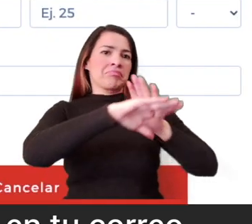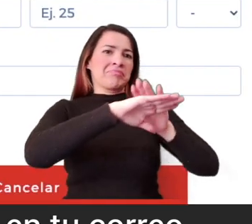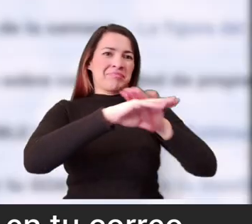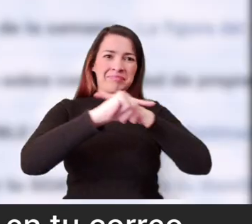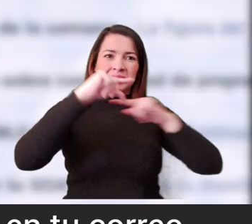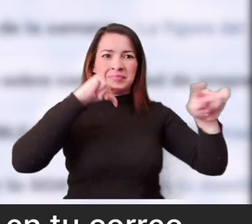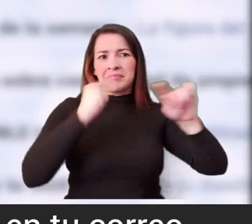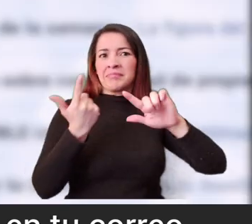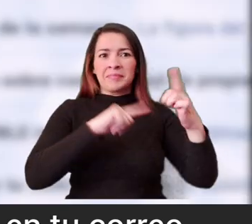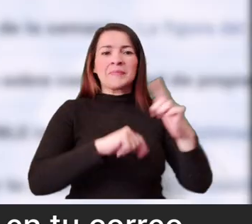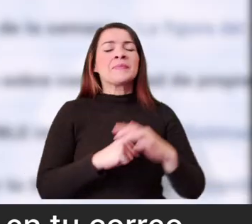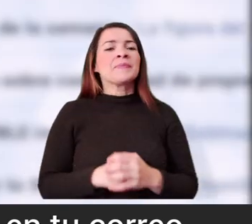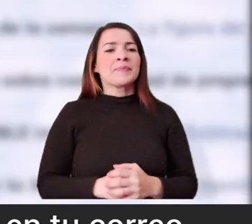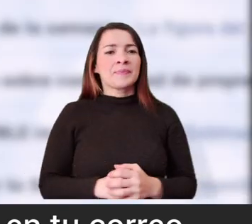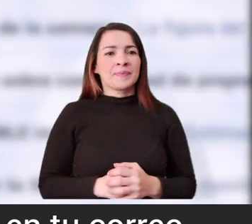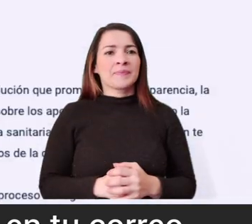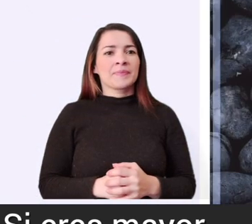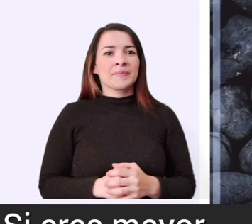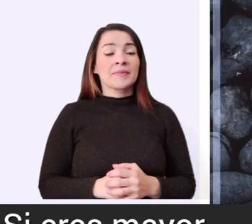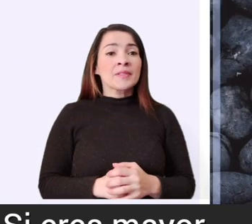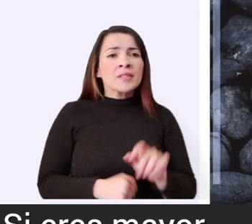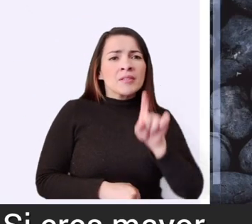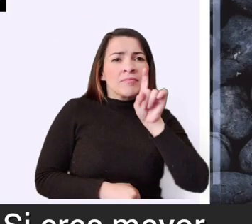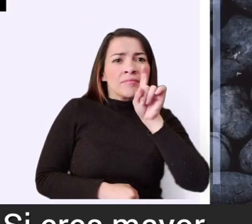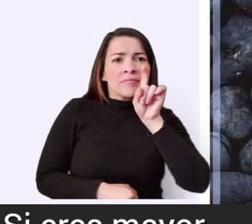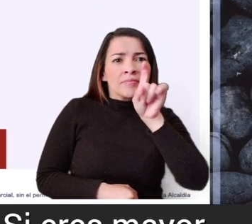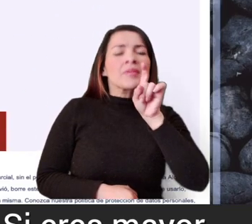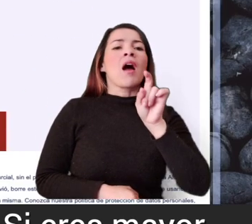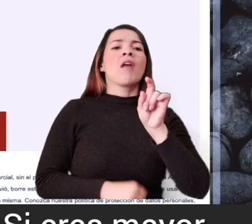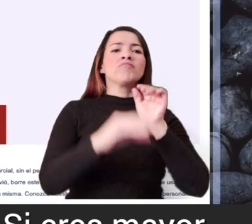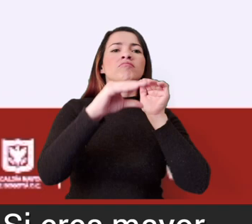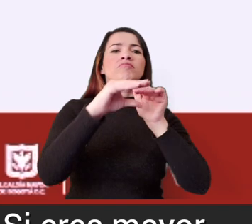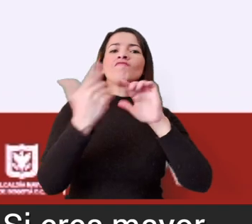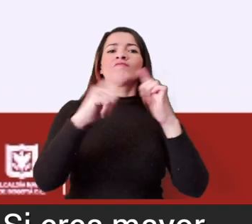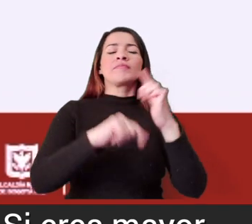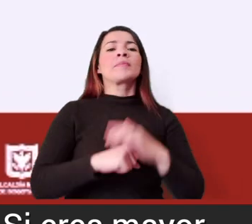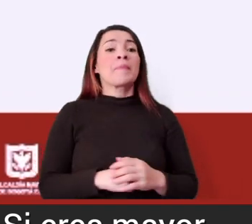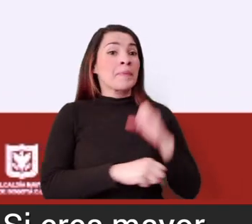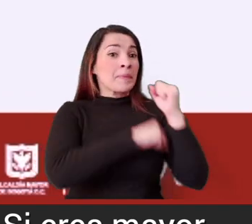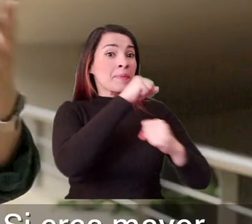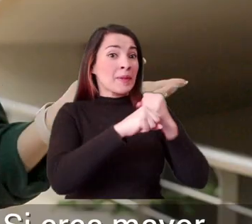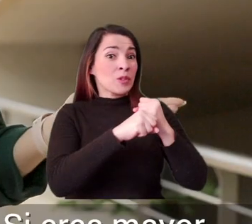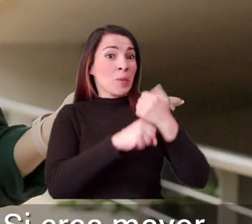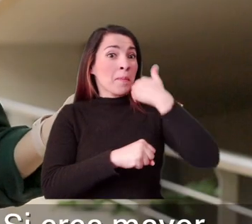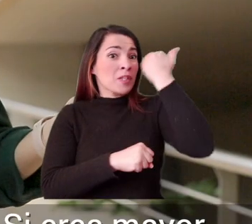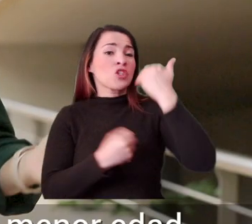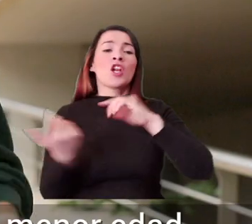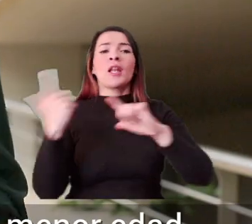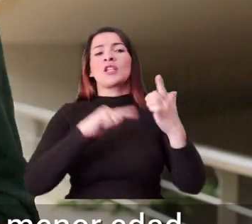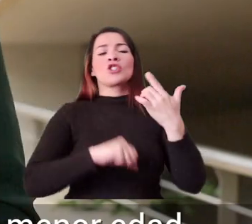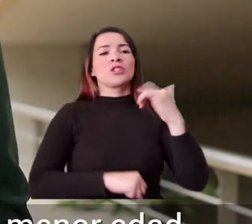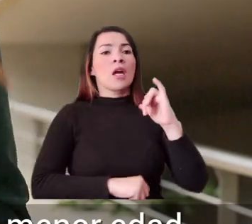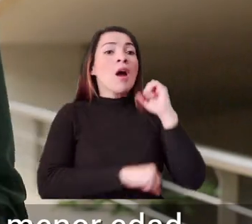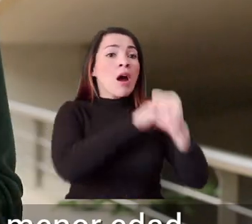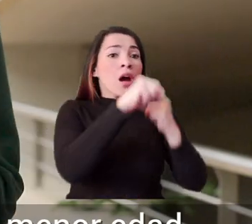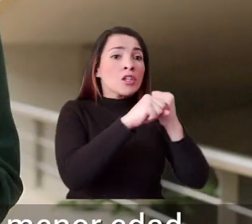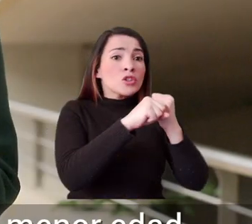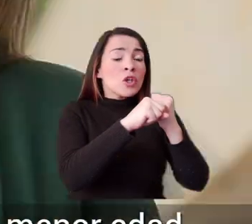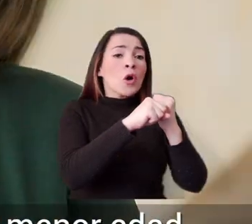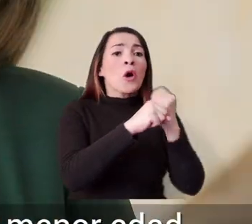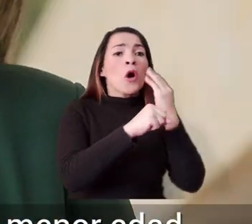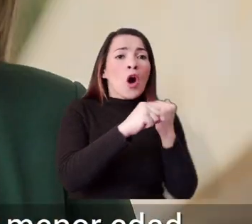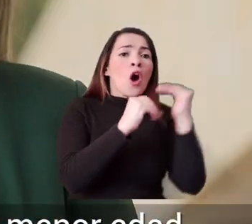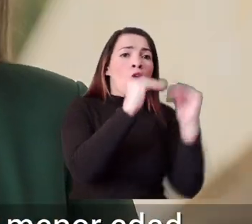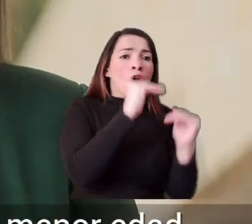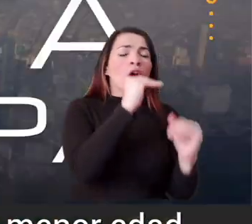la confirmación de tu registro en tu correo electrónico. Haz clic en Activar cuenta. Si eres mayor de edad, ya quedaste registrado.